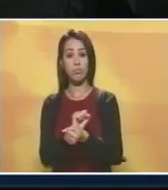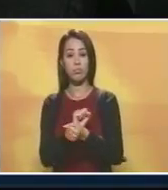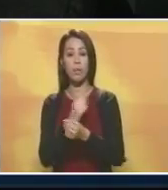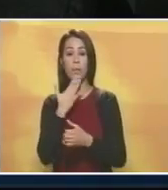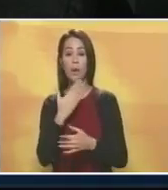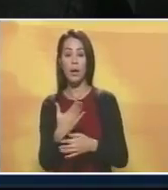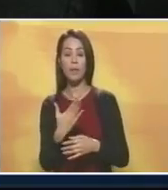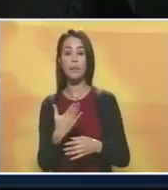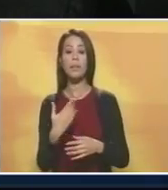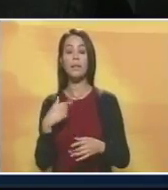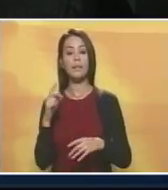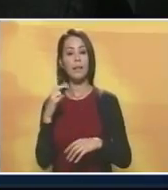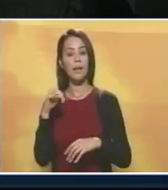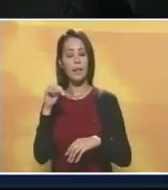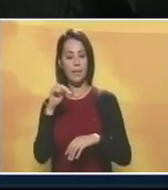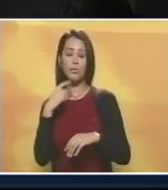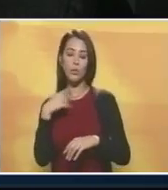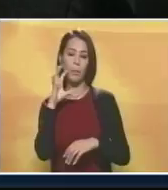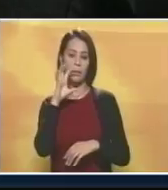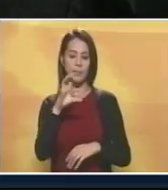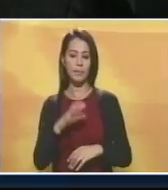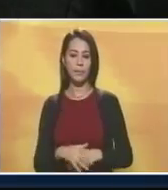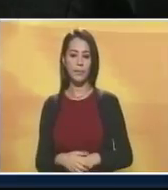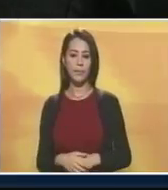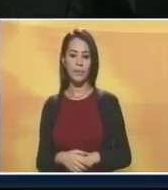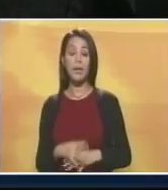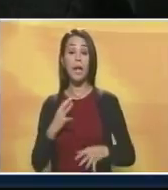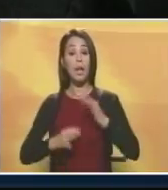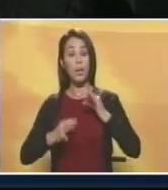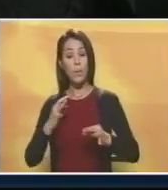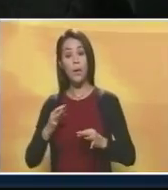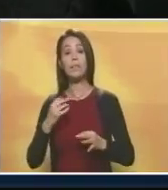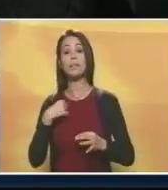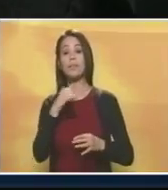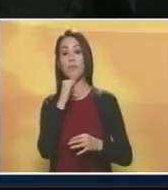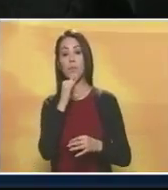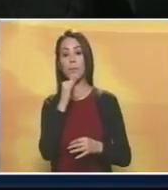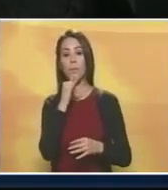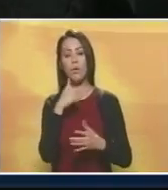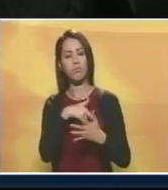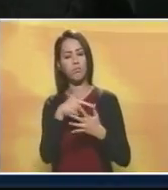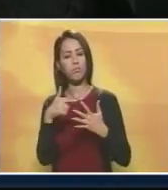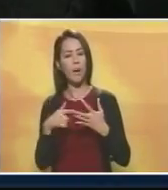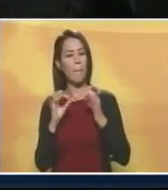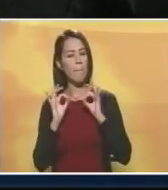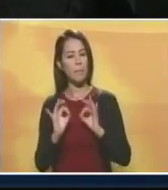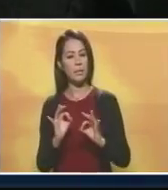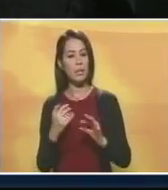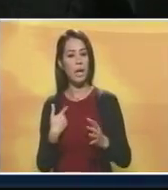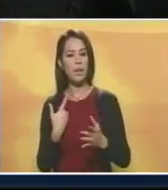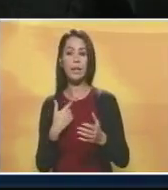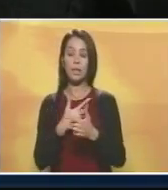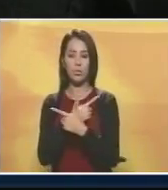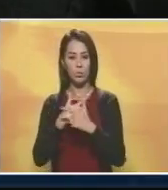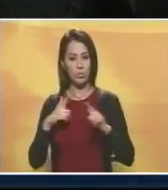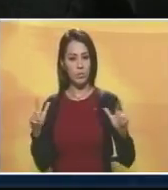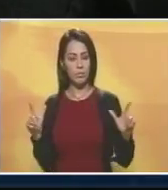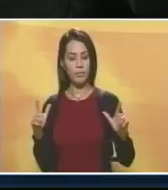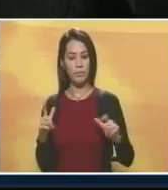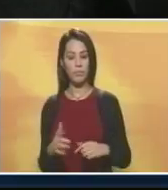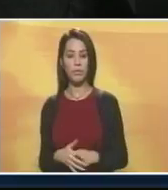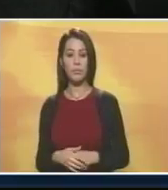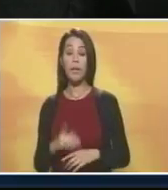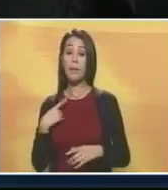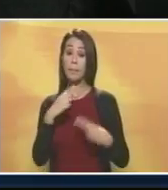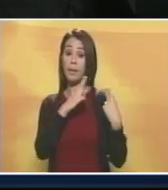solicitud de extradición a su nación. La jueza Marcia J. Cook indicó que existían circunstancias especiales que justificaban su liberación, como haber